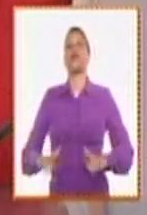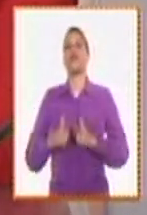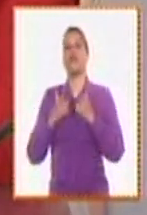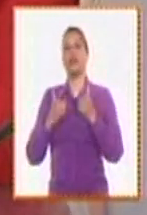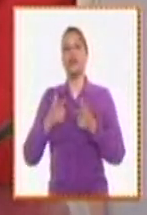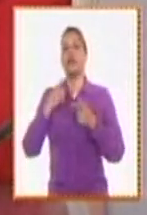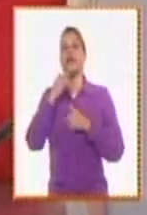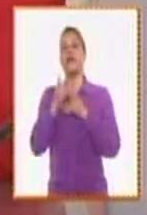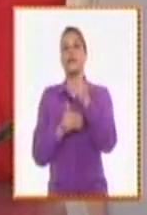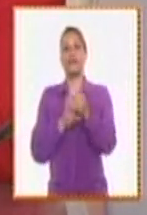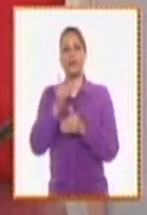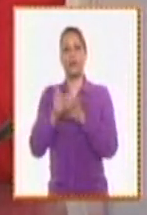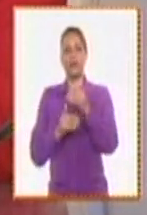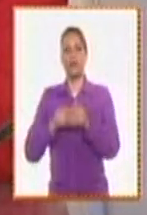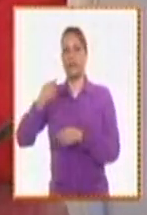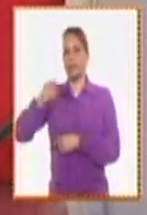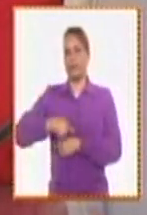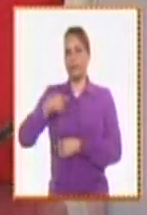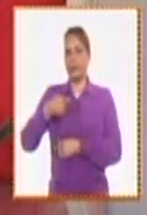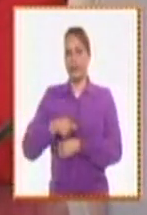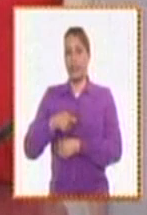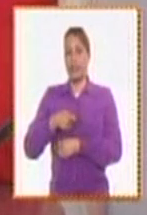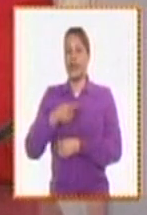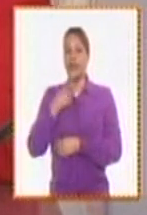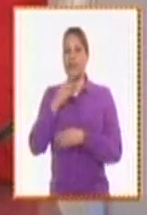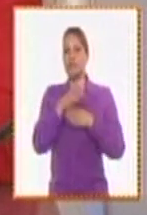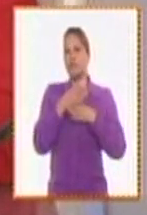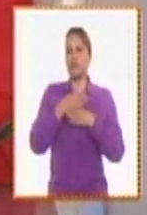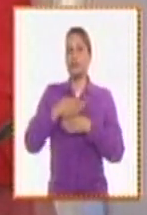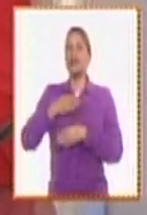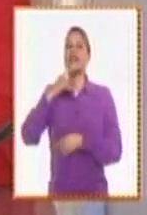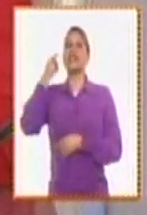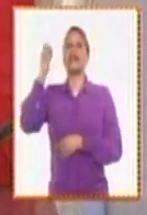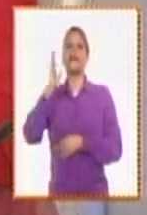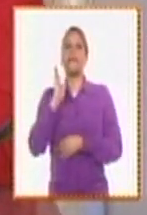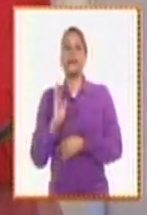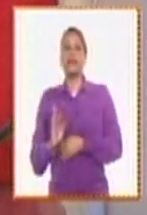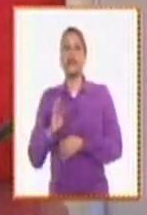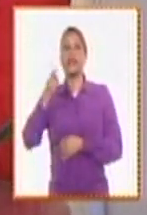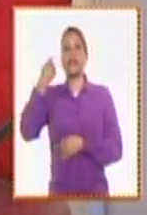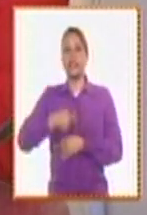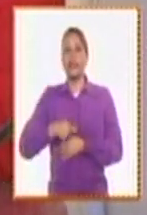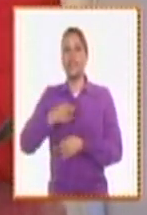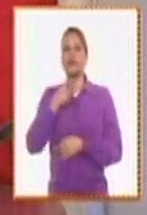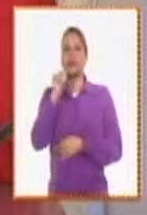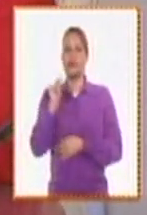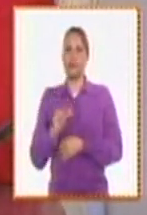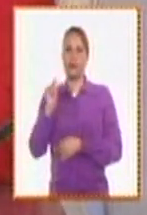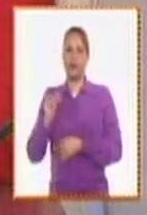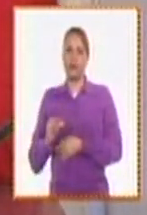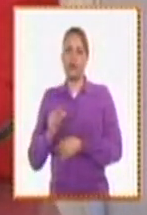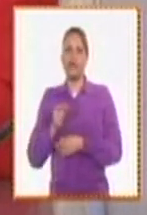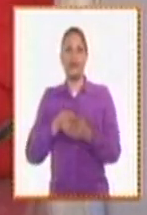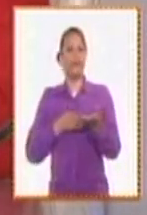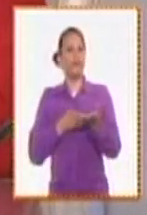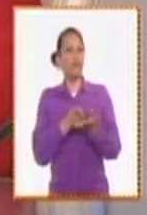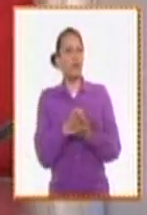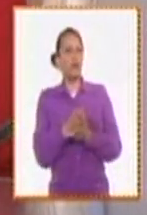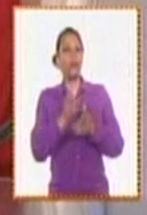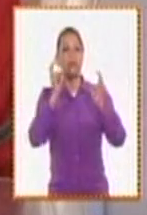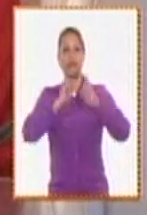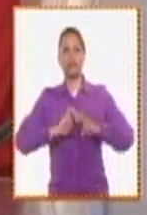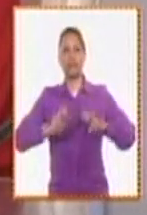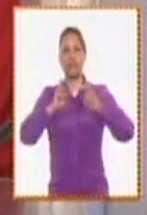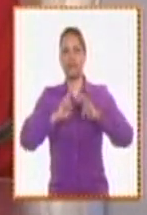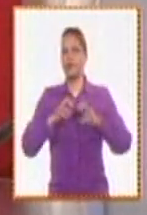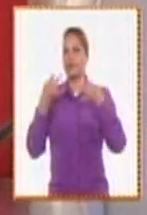debido proceso, que no es más que respetar los derechos y garantías de los acusados durante toda la investigación, la tramitación